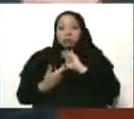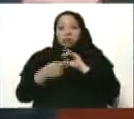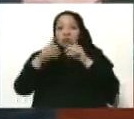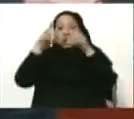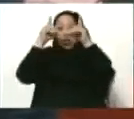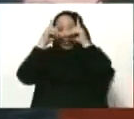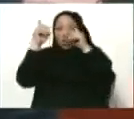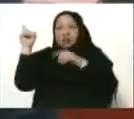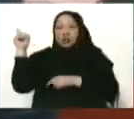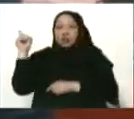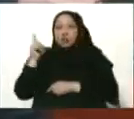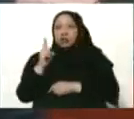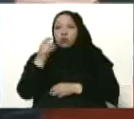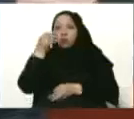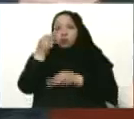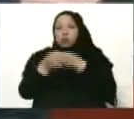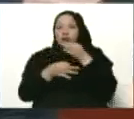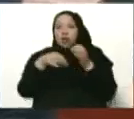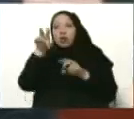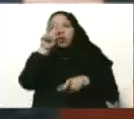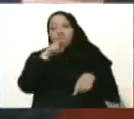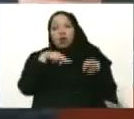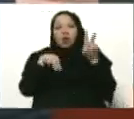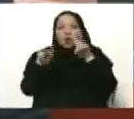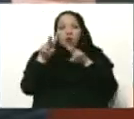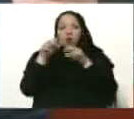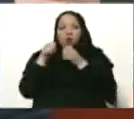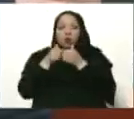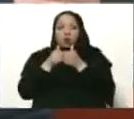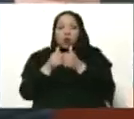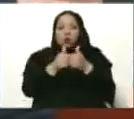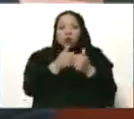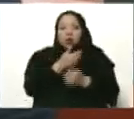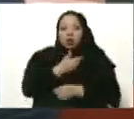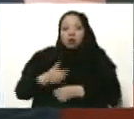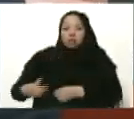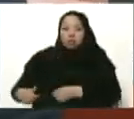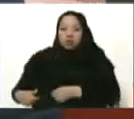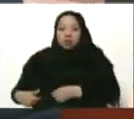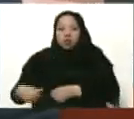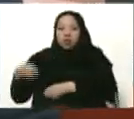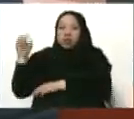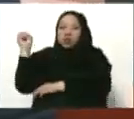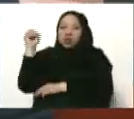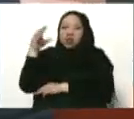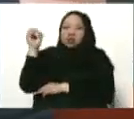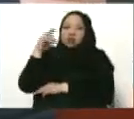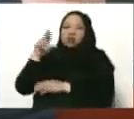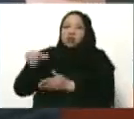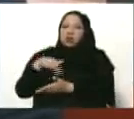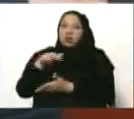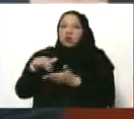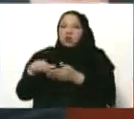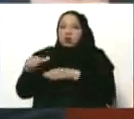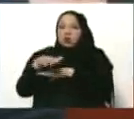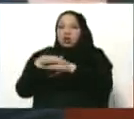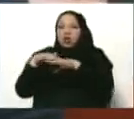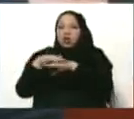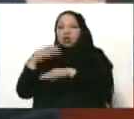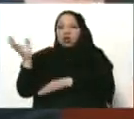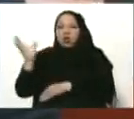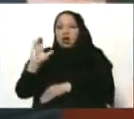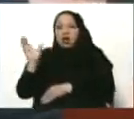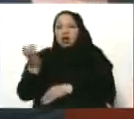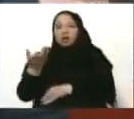Delcy Rodríguez, realizó un recorrido también en compañía del presidente de la Asamblea Nacional, Jorge Rodríguez, y el jefe de gobierno de Caracas,